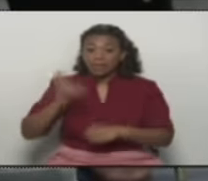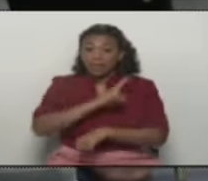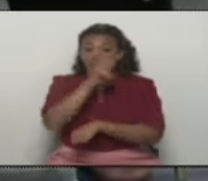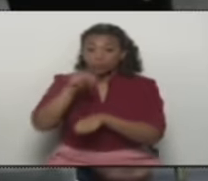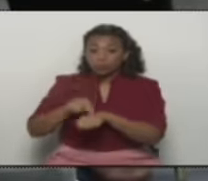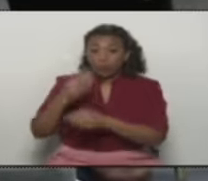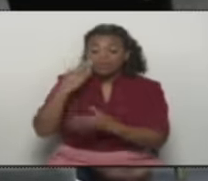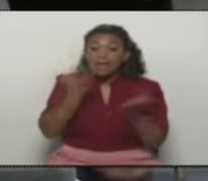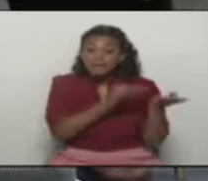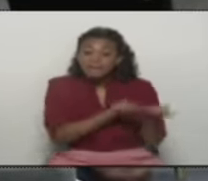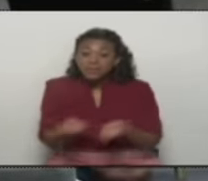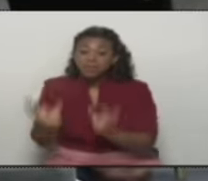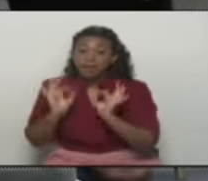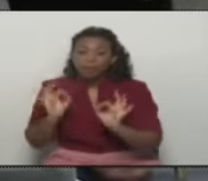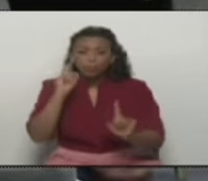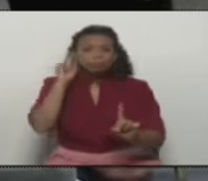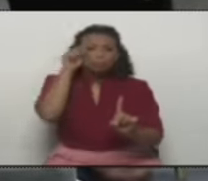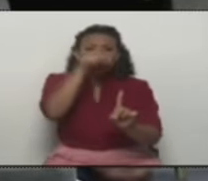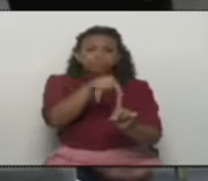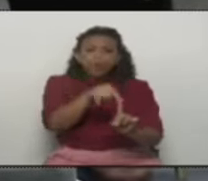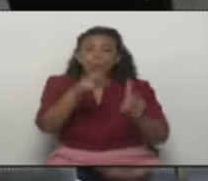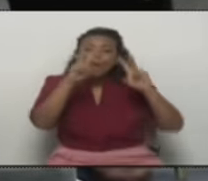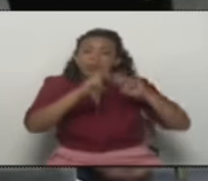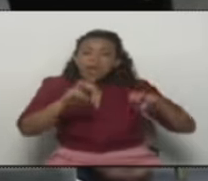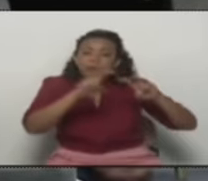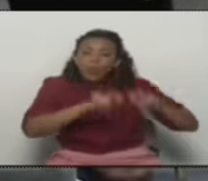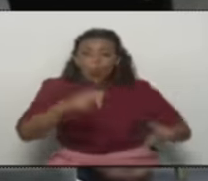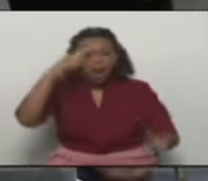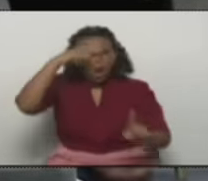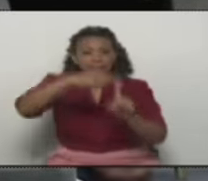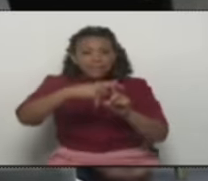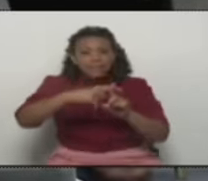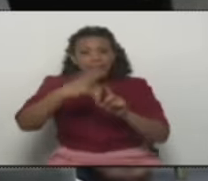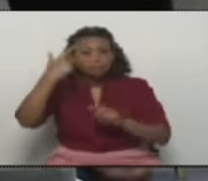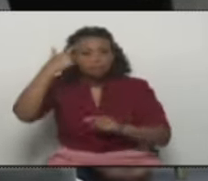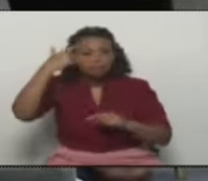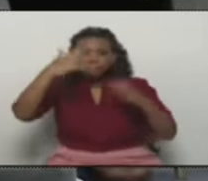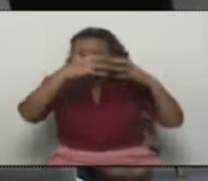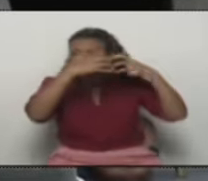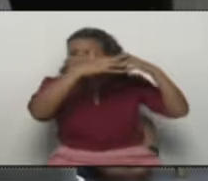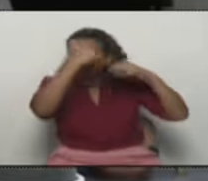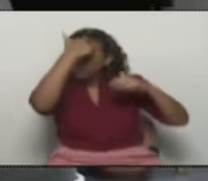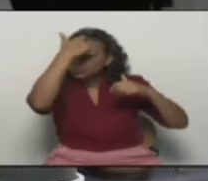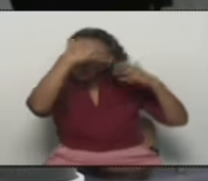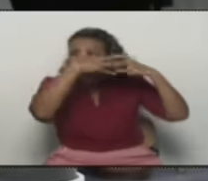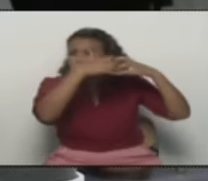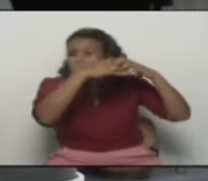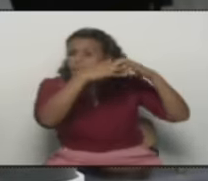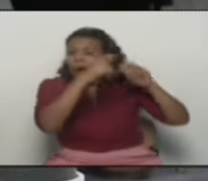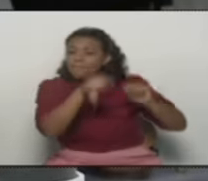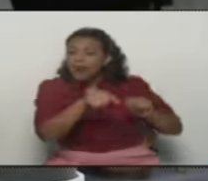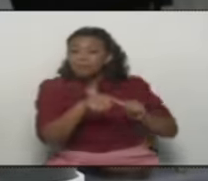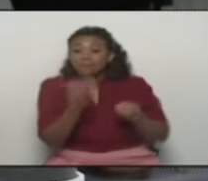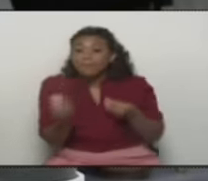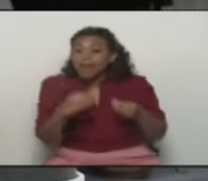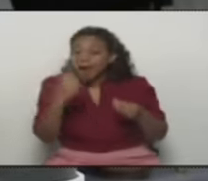también como investigador de la realidad del más allá también,